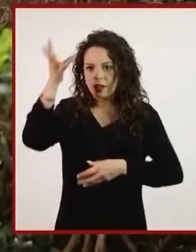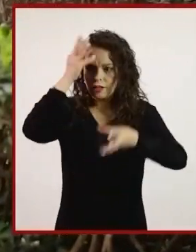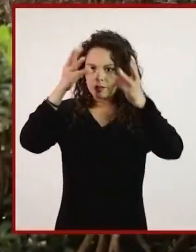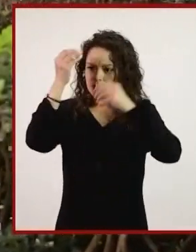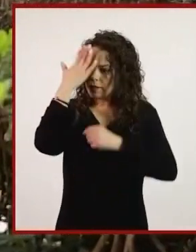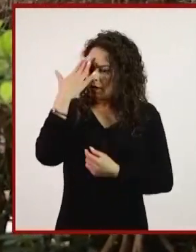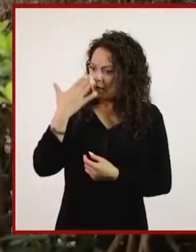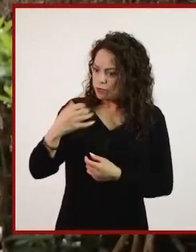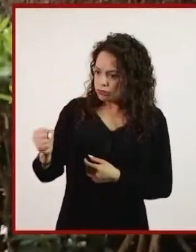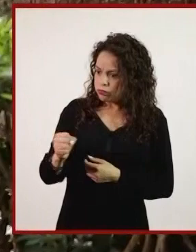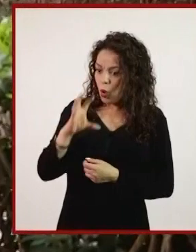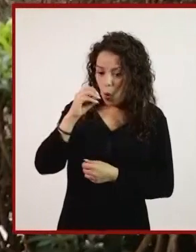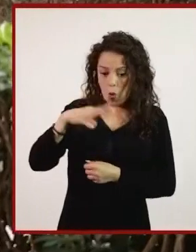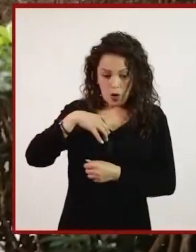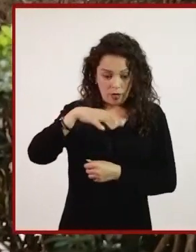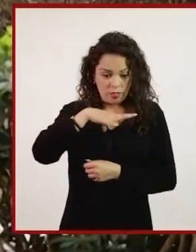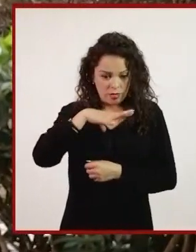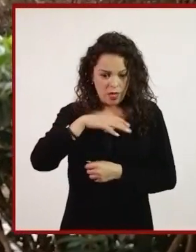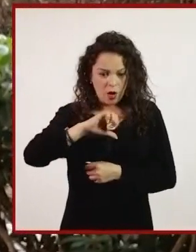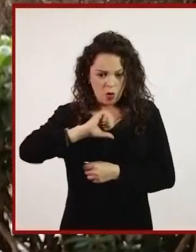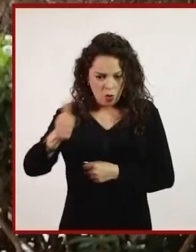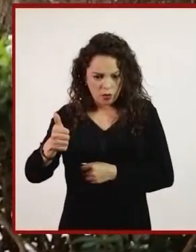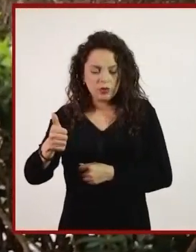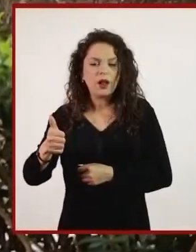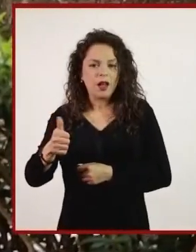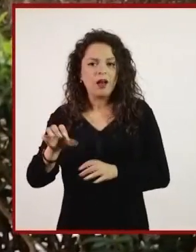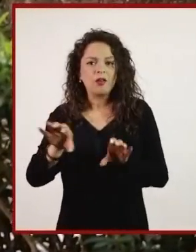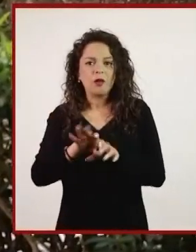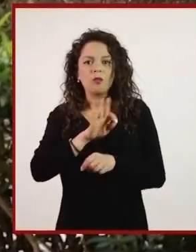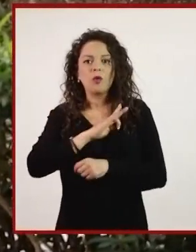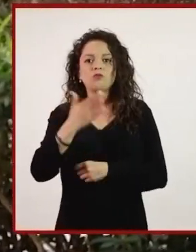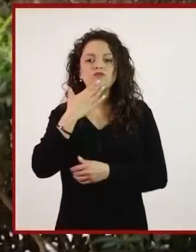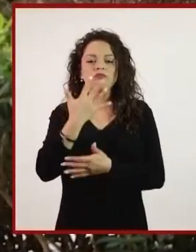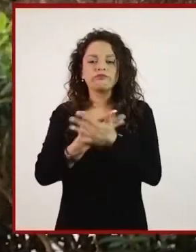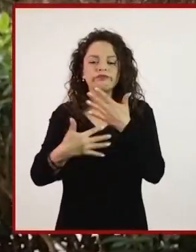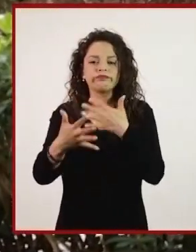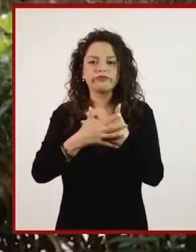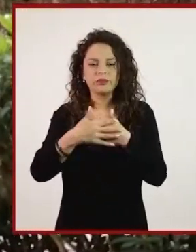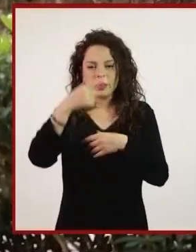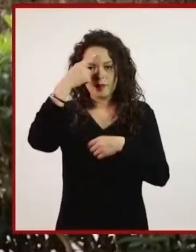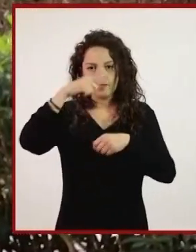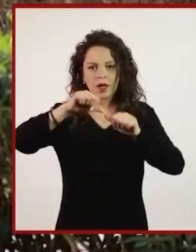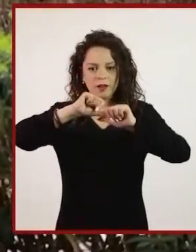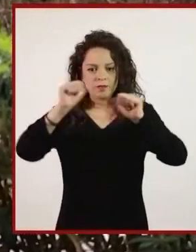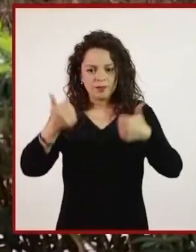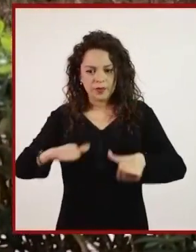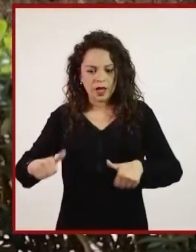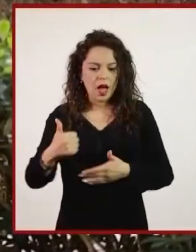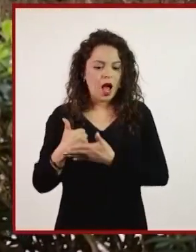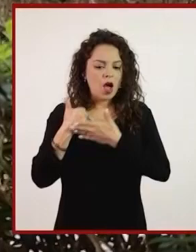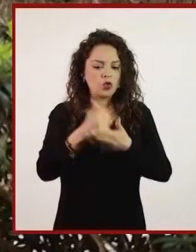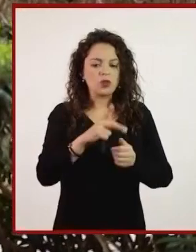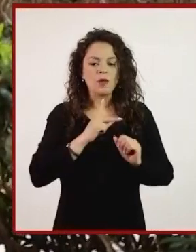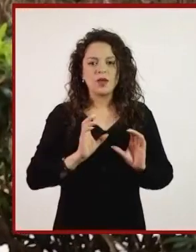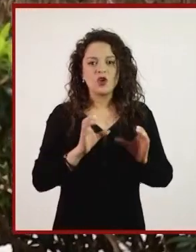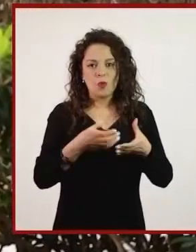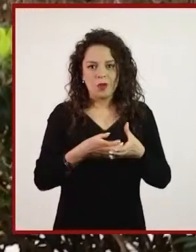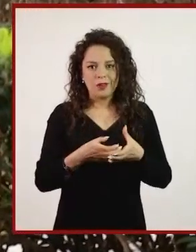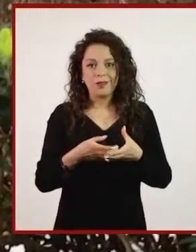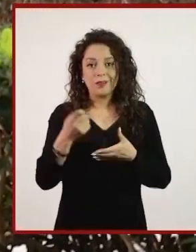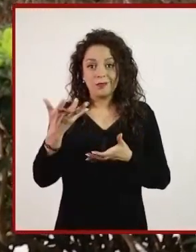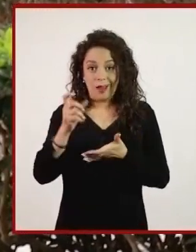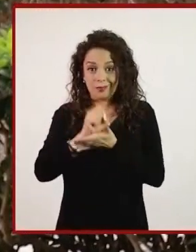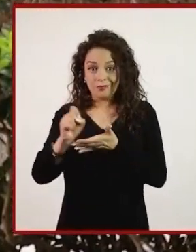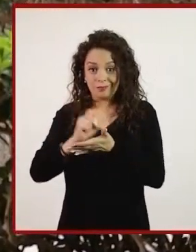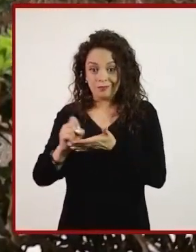vi me late más? ¿Qué habilidades quiero adquirir o mejorar, si ya las tengo, para crear arte que le aporte